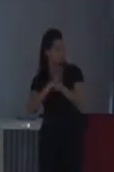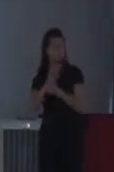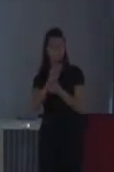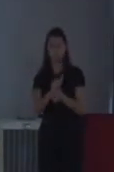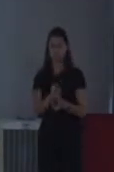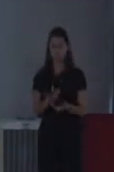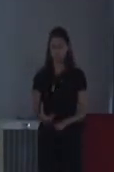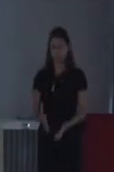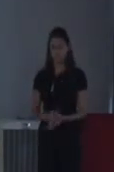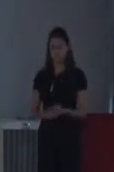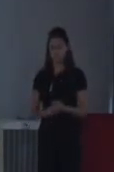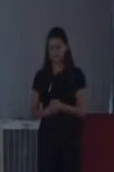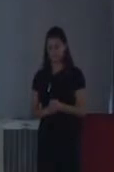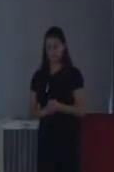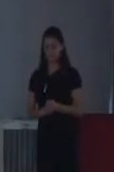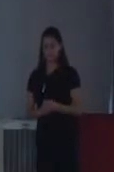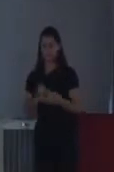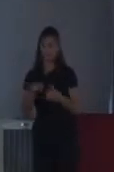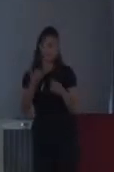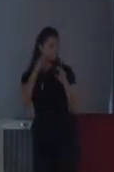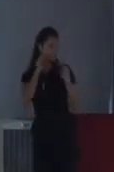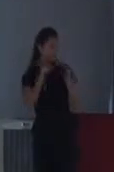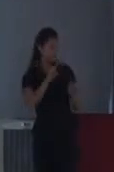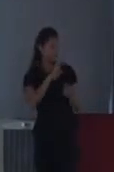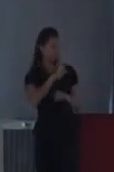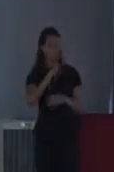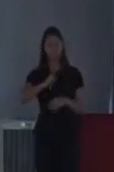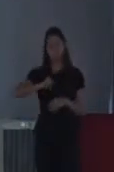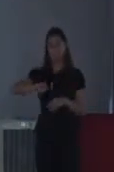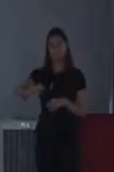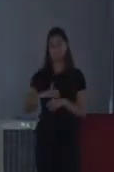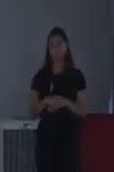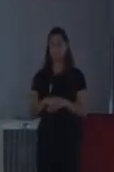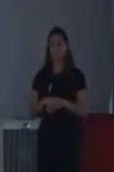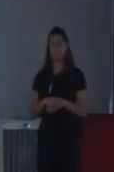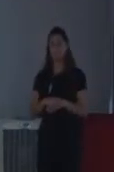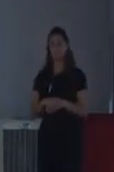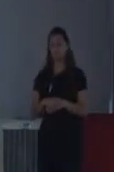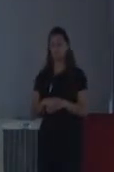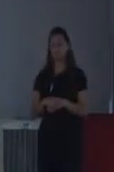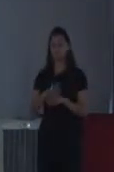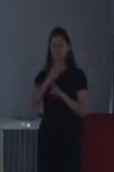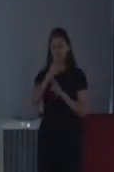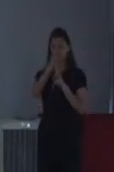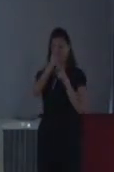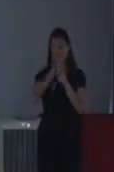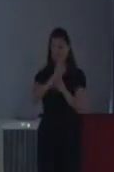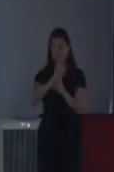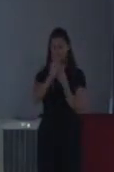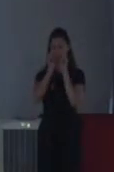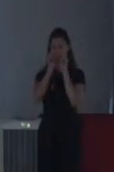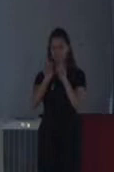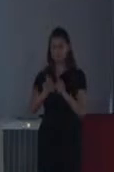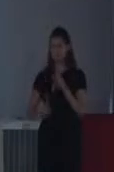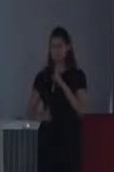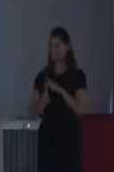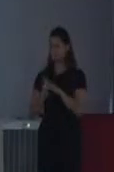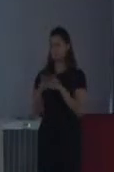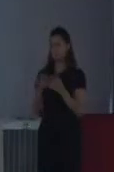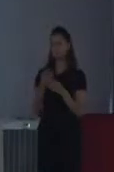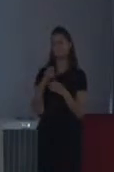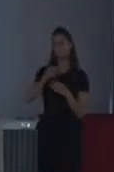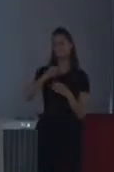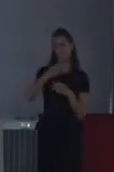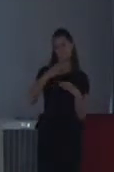mismo? ¿Sí? Entonces, miramos que el derecho a la dignidad humana viene a partir de la Primera y Segunda